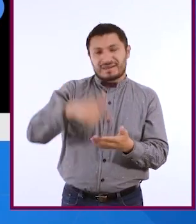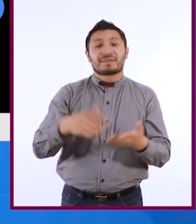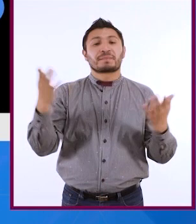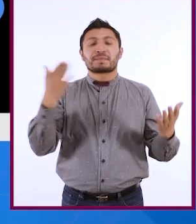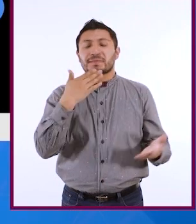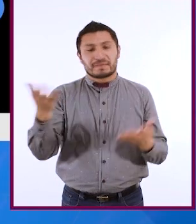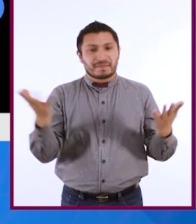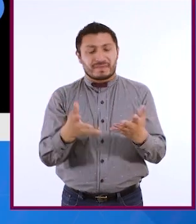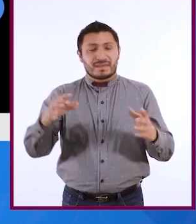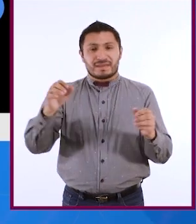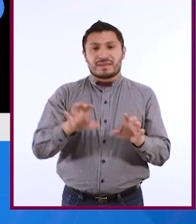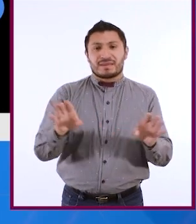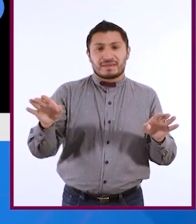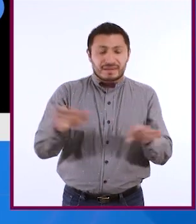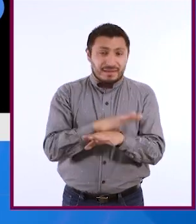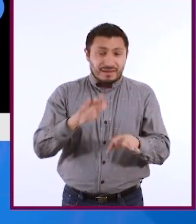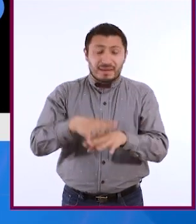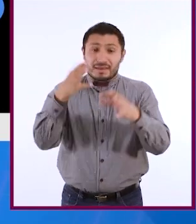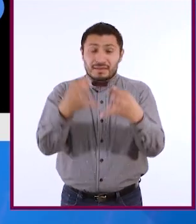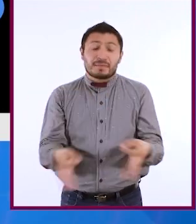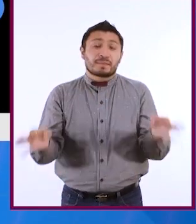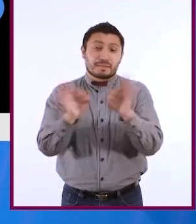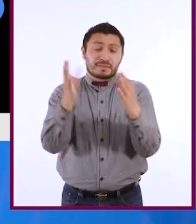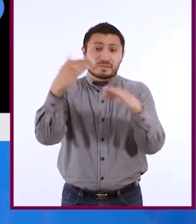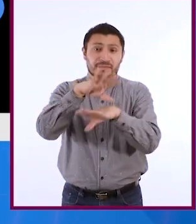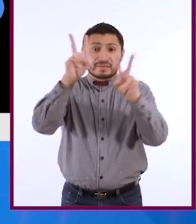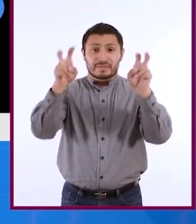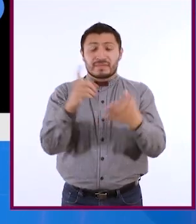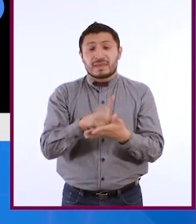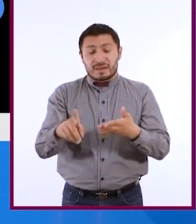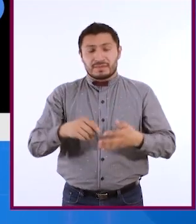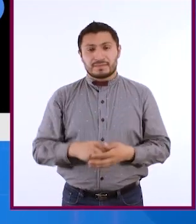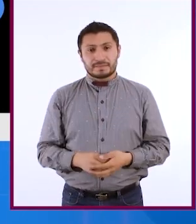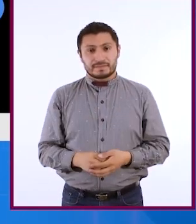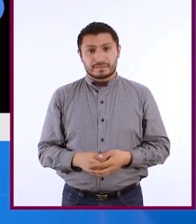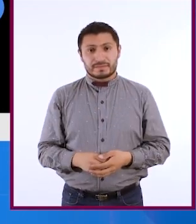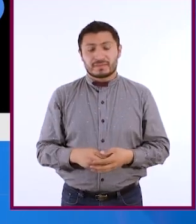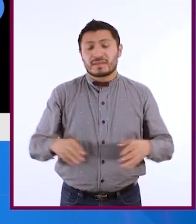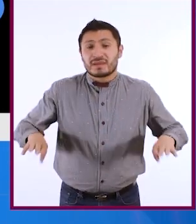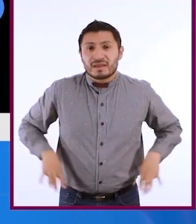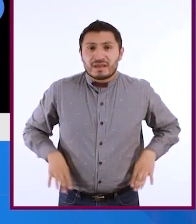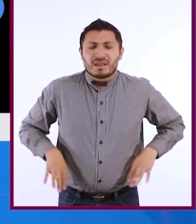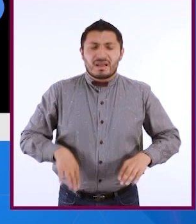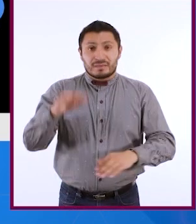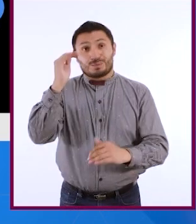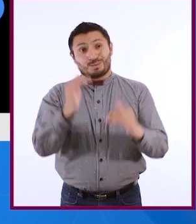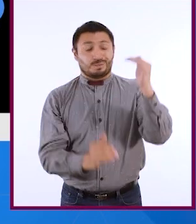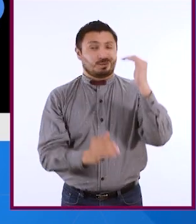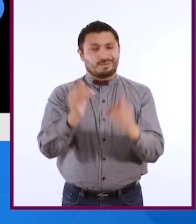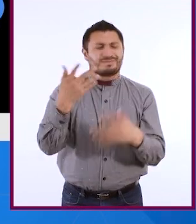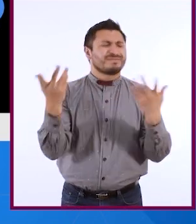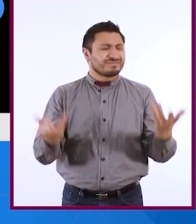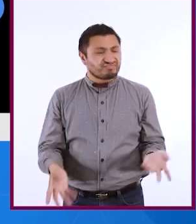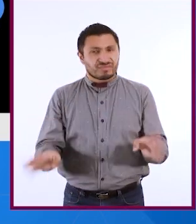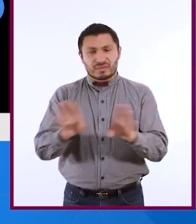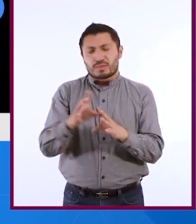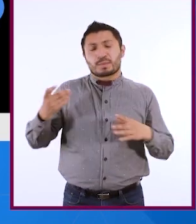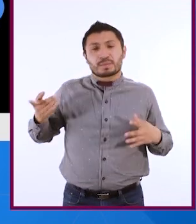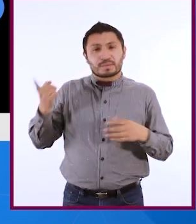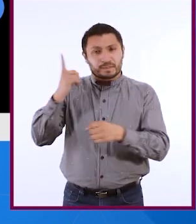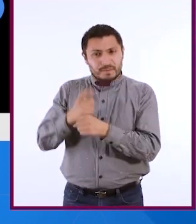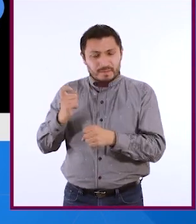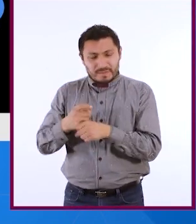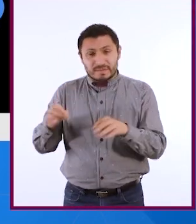una articulación pues muy significativa en torno a sus derechos. Los factores que fomentan mayores desigualdades pues son en principio un